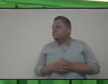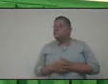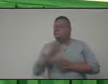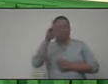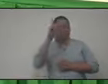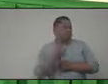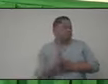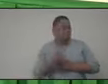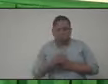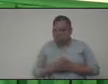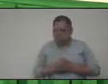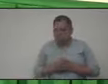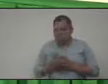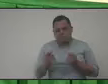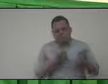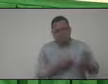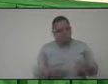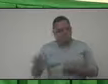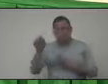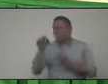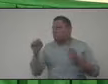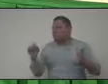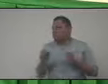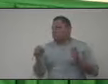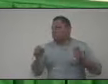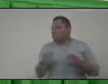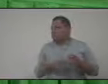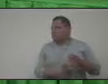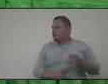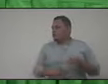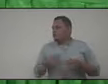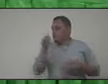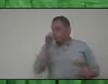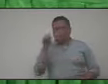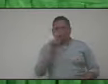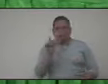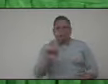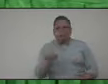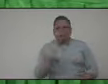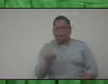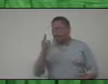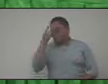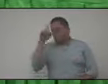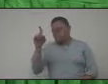decidimos, bueno, llevarla a Bogotá. Como pero tú desde la barriguita ya sabías que ella venía no, así.